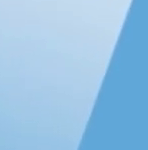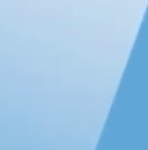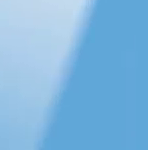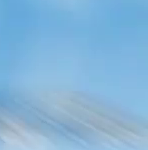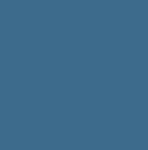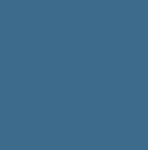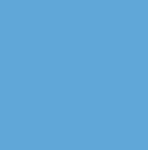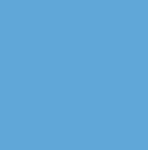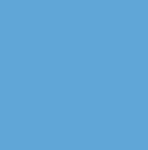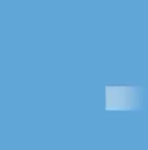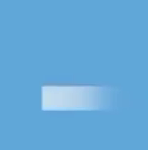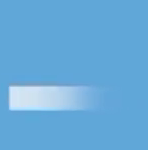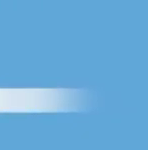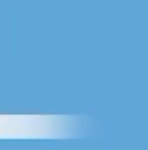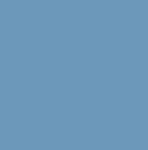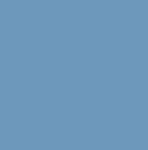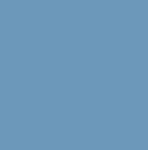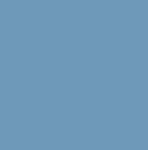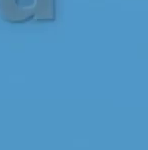Regresamos.